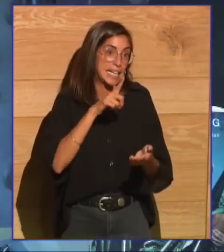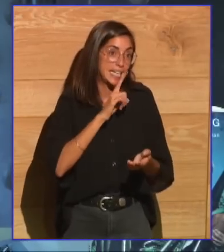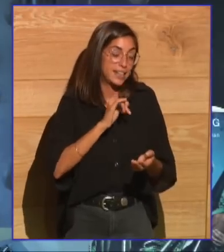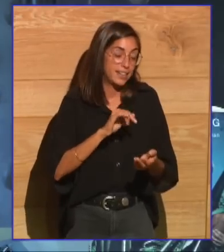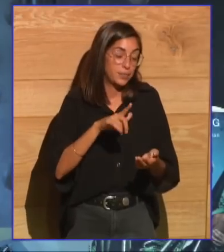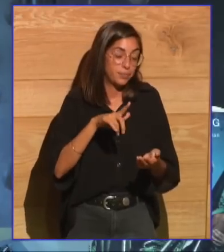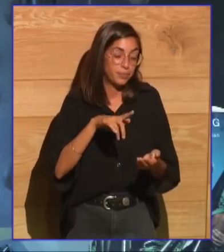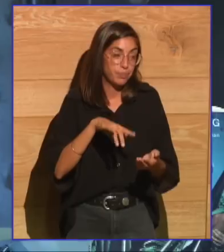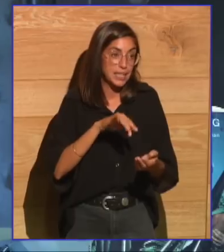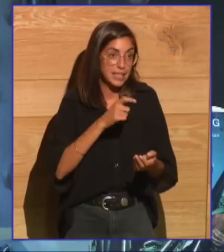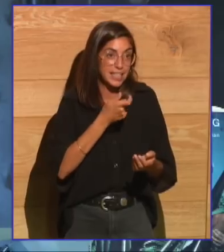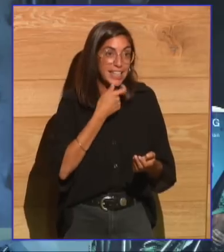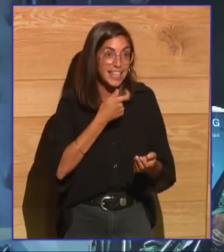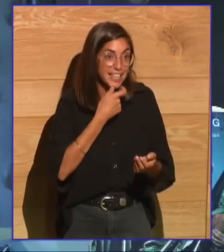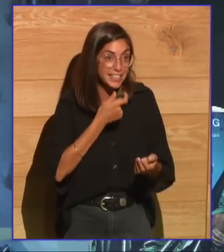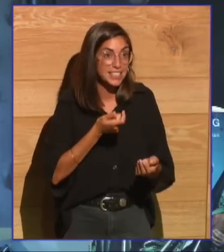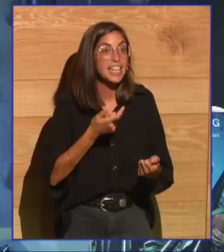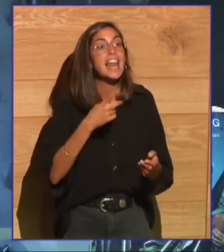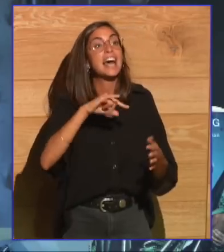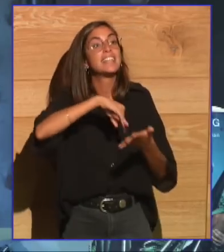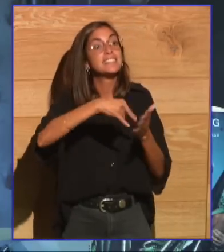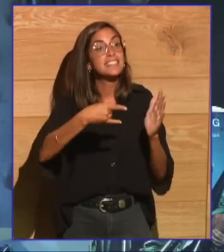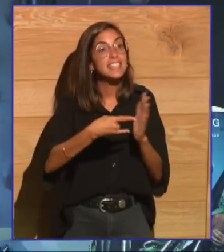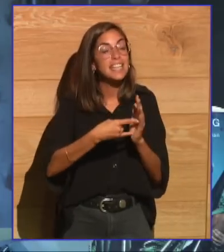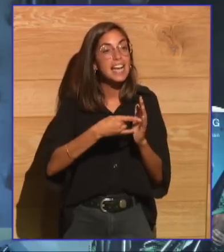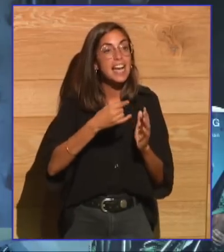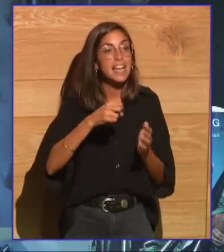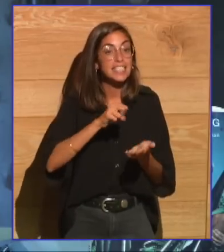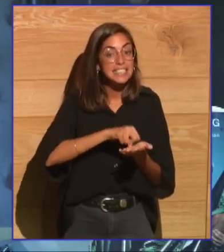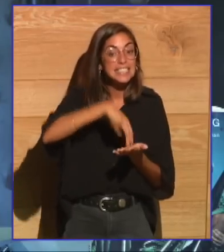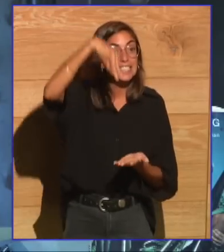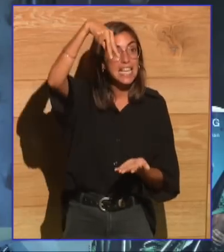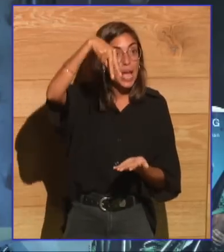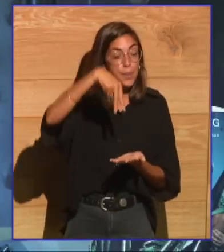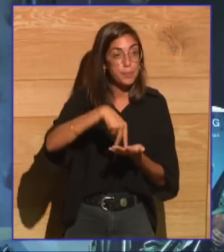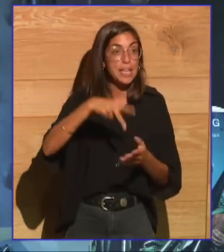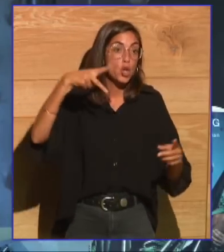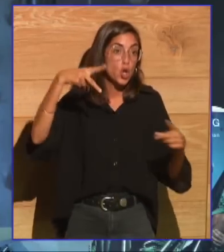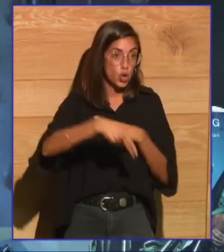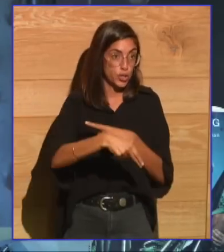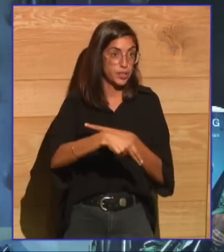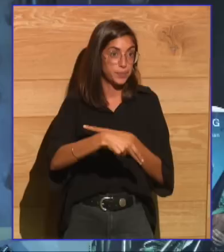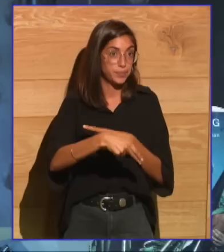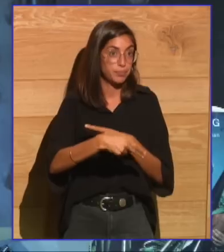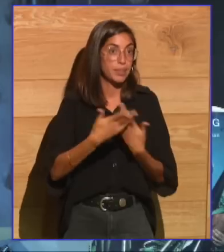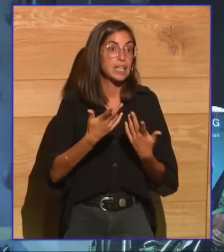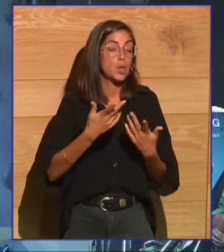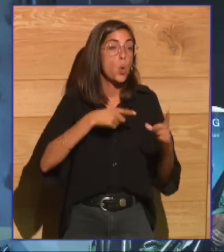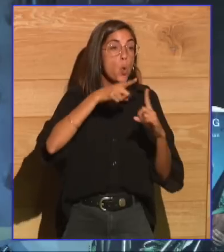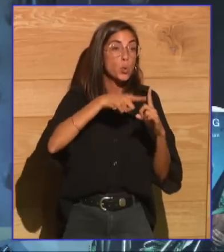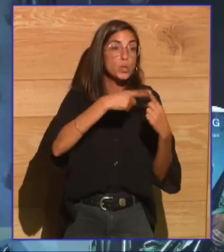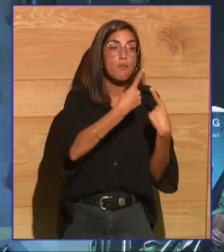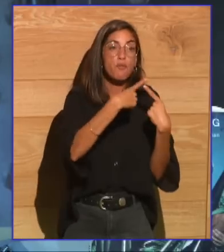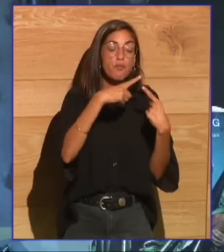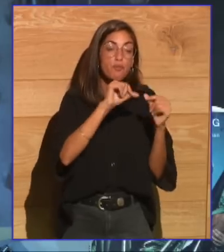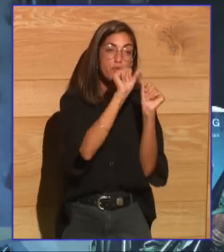la técnica del jump catch jump de salto y cut de corte se usa de diferentes maneras pero